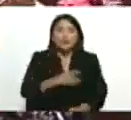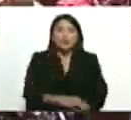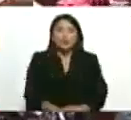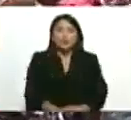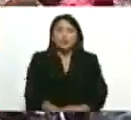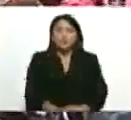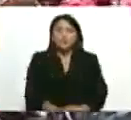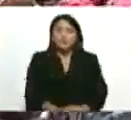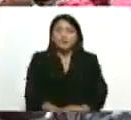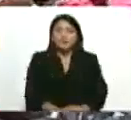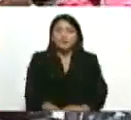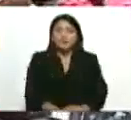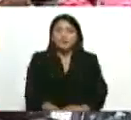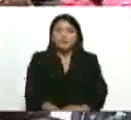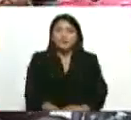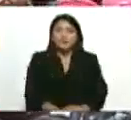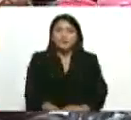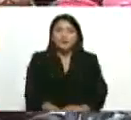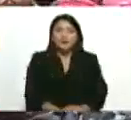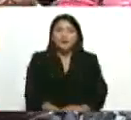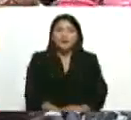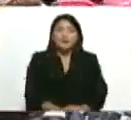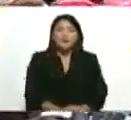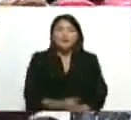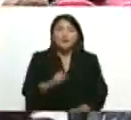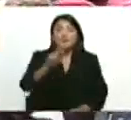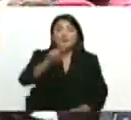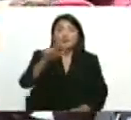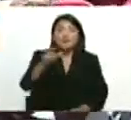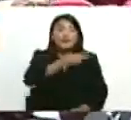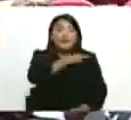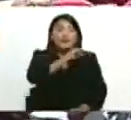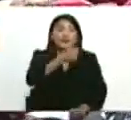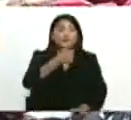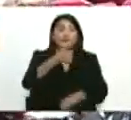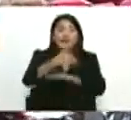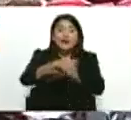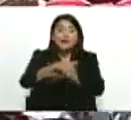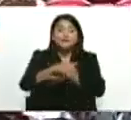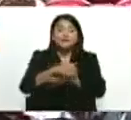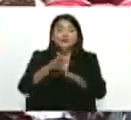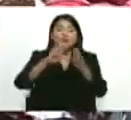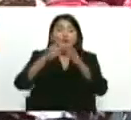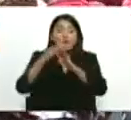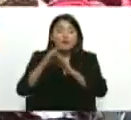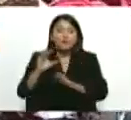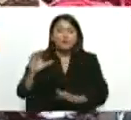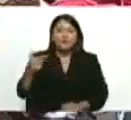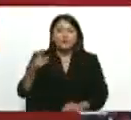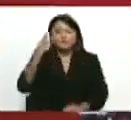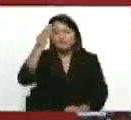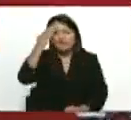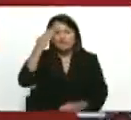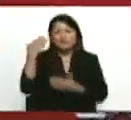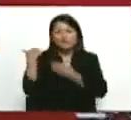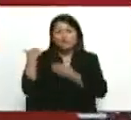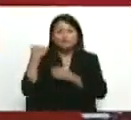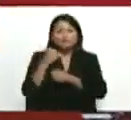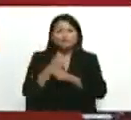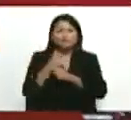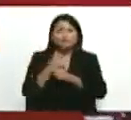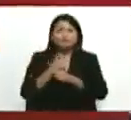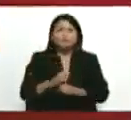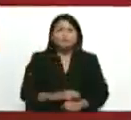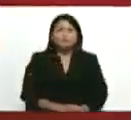Y los jefes de calle, miren, jefes de comunidad, jefes de VCH, ustedes saben el trabajo que tienen. Si el gas